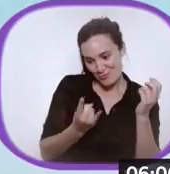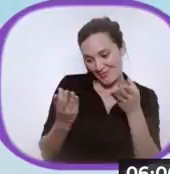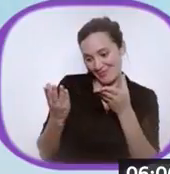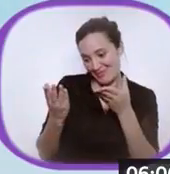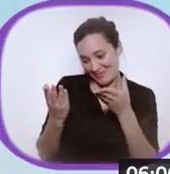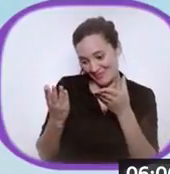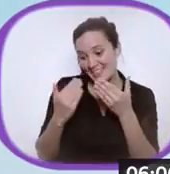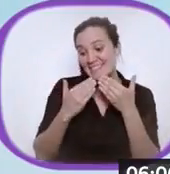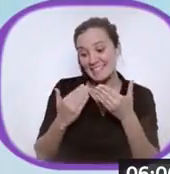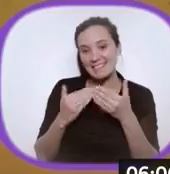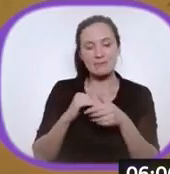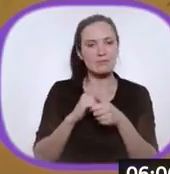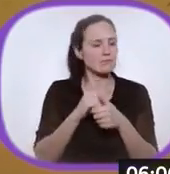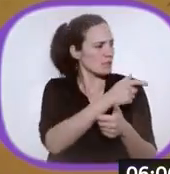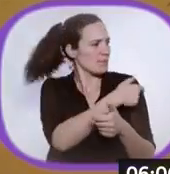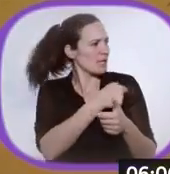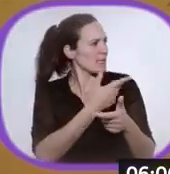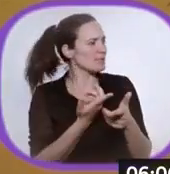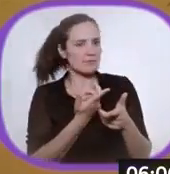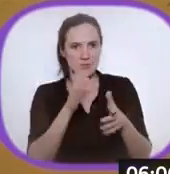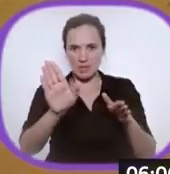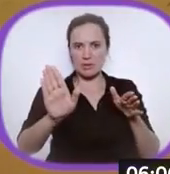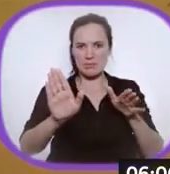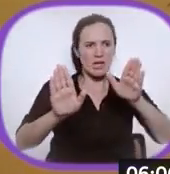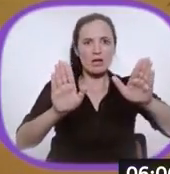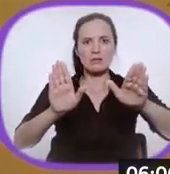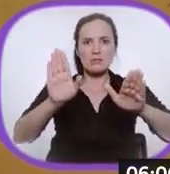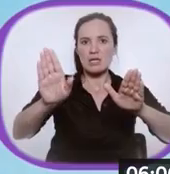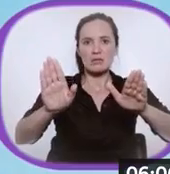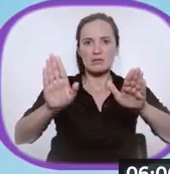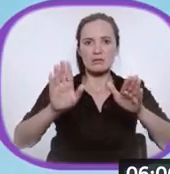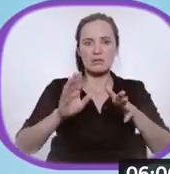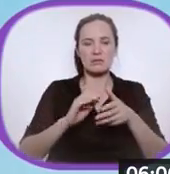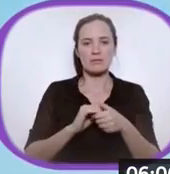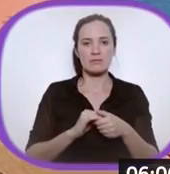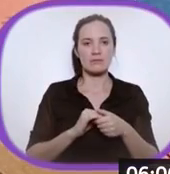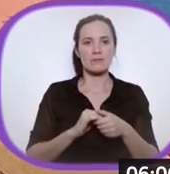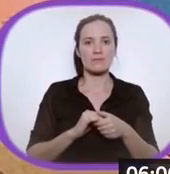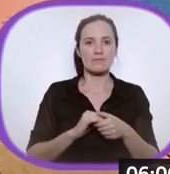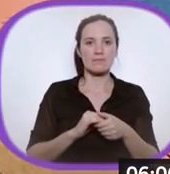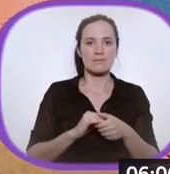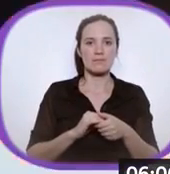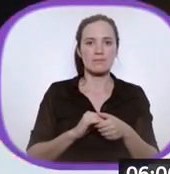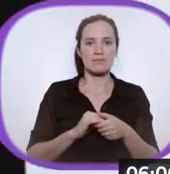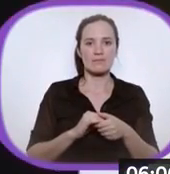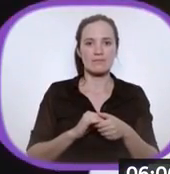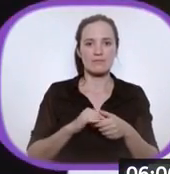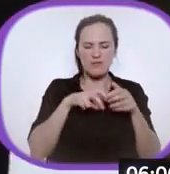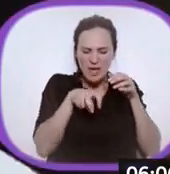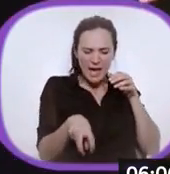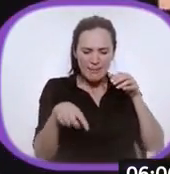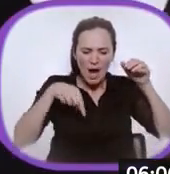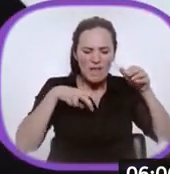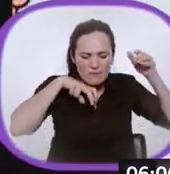sin ti? Capitán, tenemos que... ¿Capitán? ¡Alto! ¡Alto! ¡Rayos y centellas! ¡Bájenme!